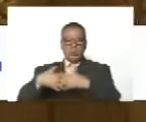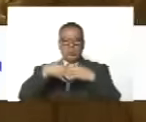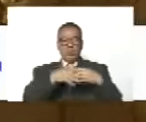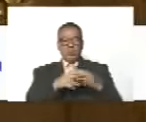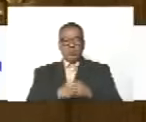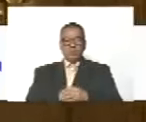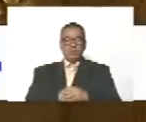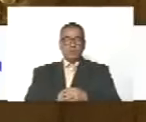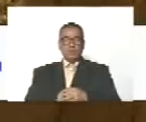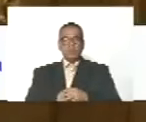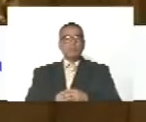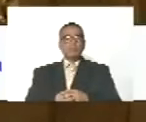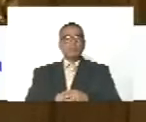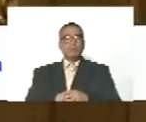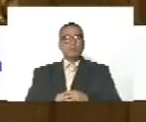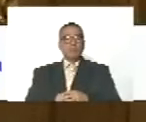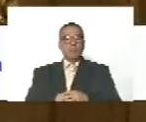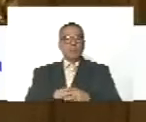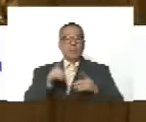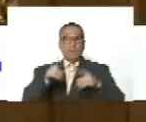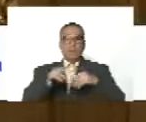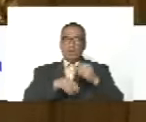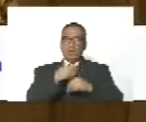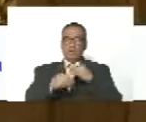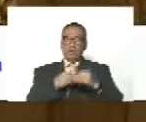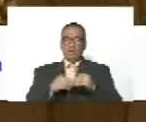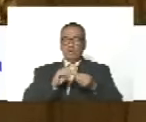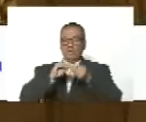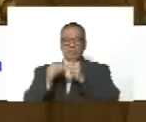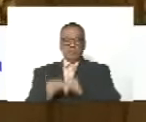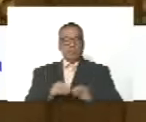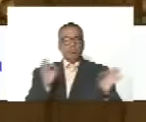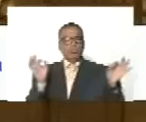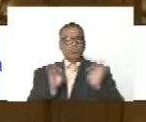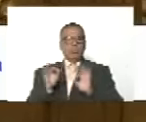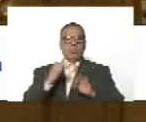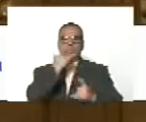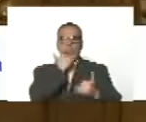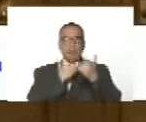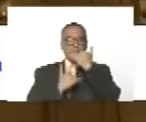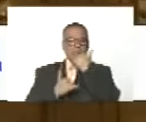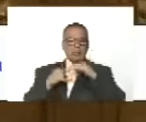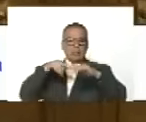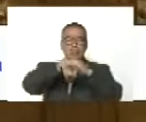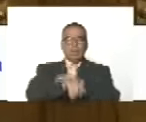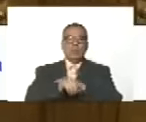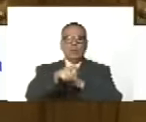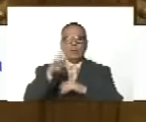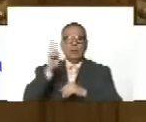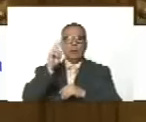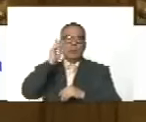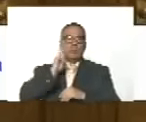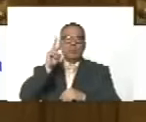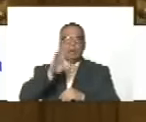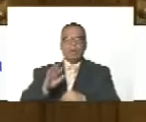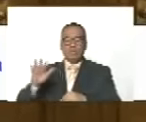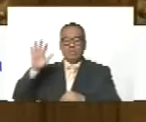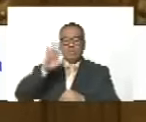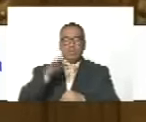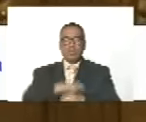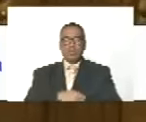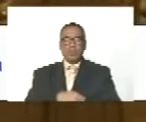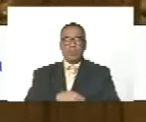Unidos de América, sin aplicar ninguna corrección en su errado intervencionismo contra la República Bolivariana de